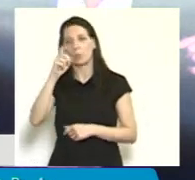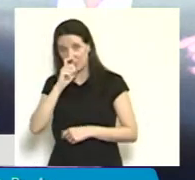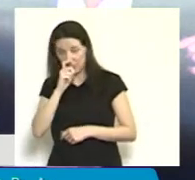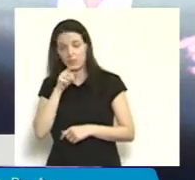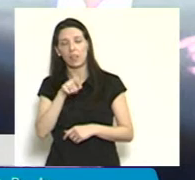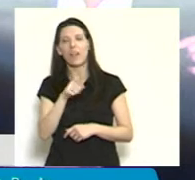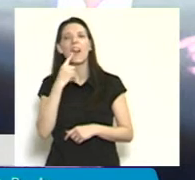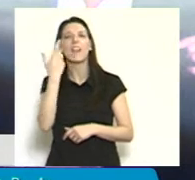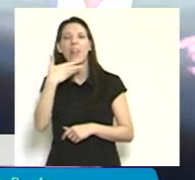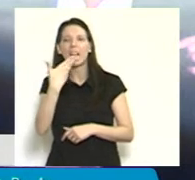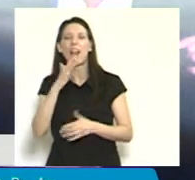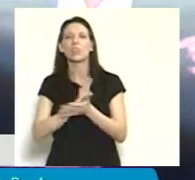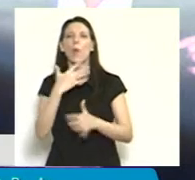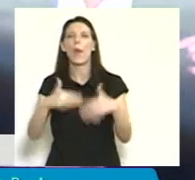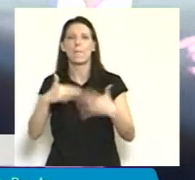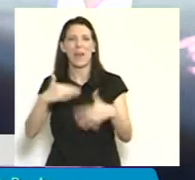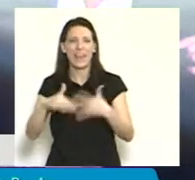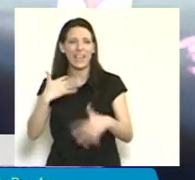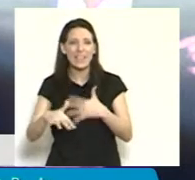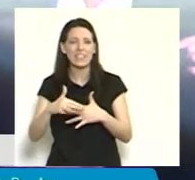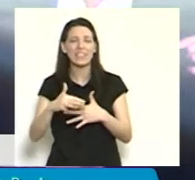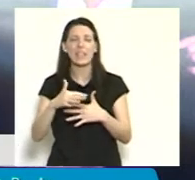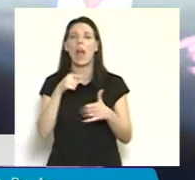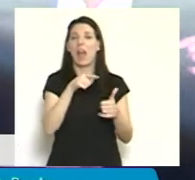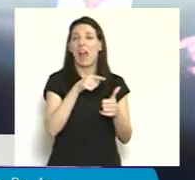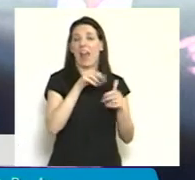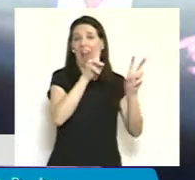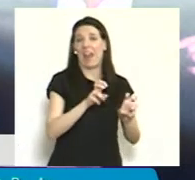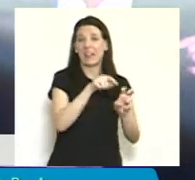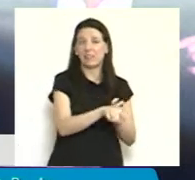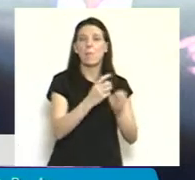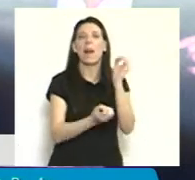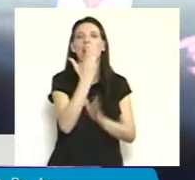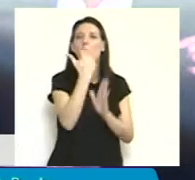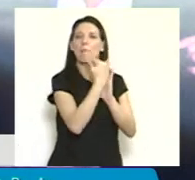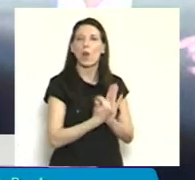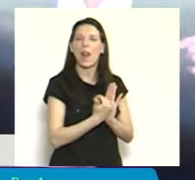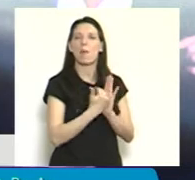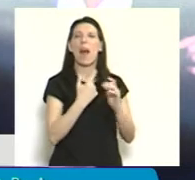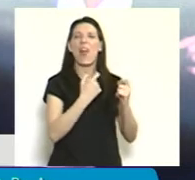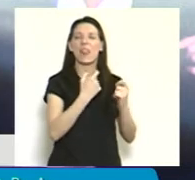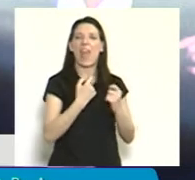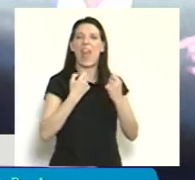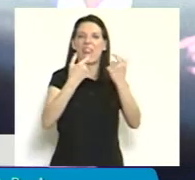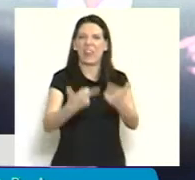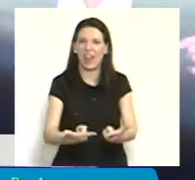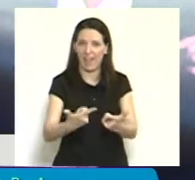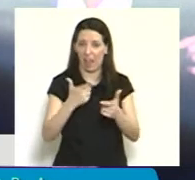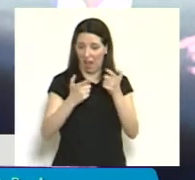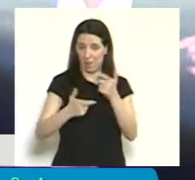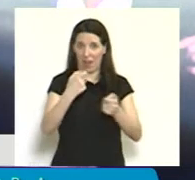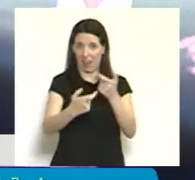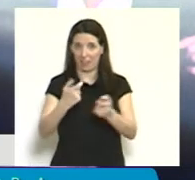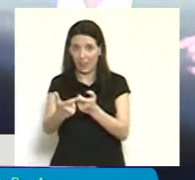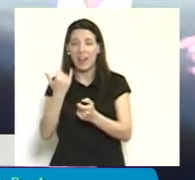que declara la emergencia nacional en la materia y crea el Programa Nacional de Entrega y un Comité de Coordinación y un